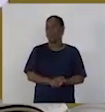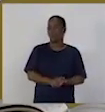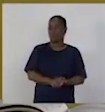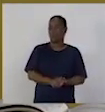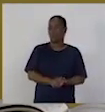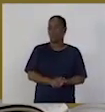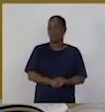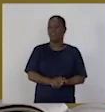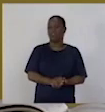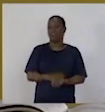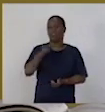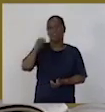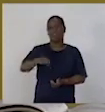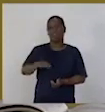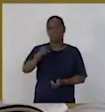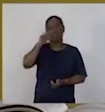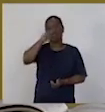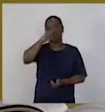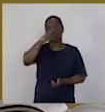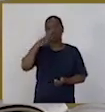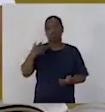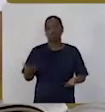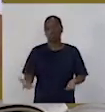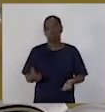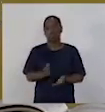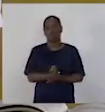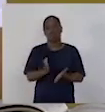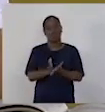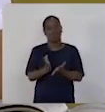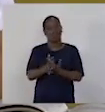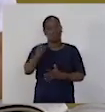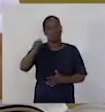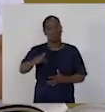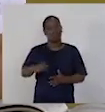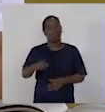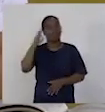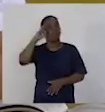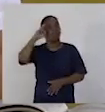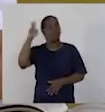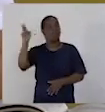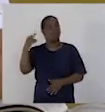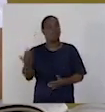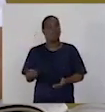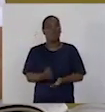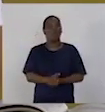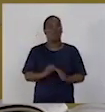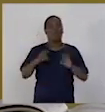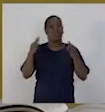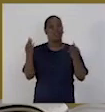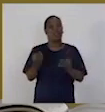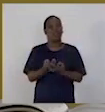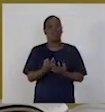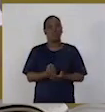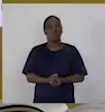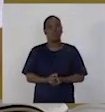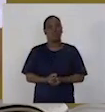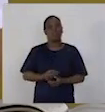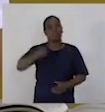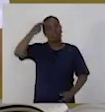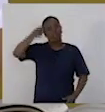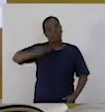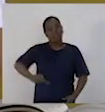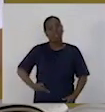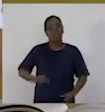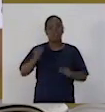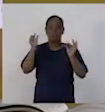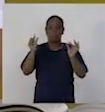hemos terminado en el tema de la clase de hoy. Recordarle a la familia la higiene personal de en